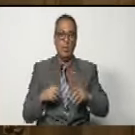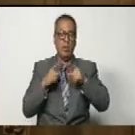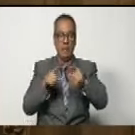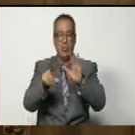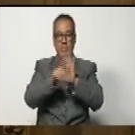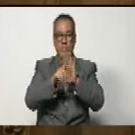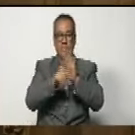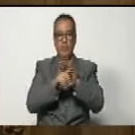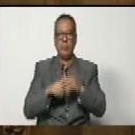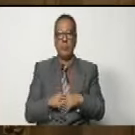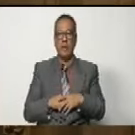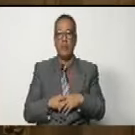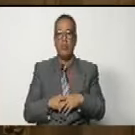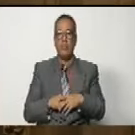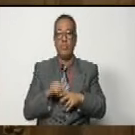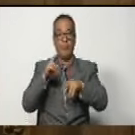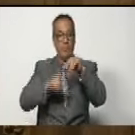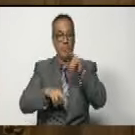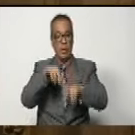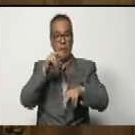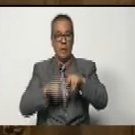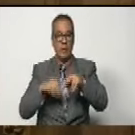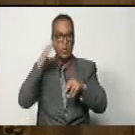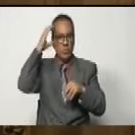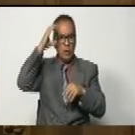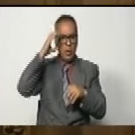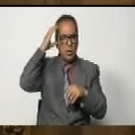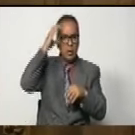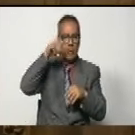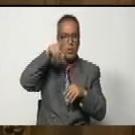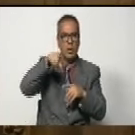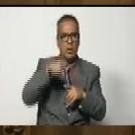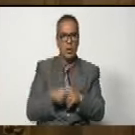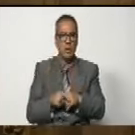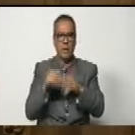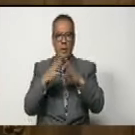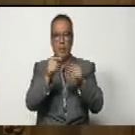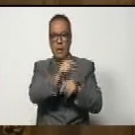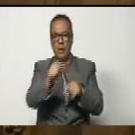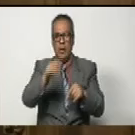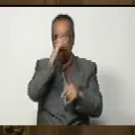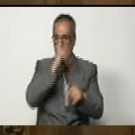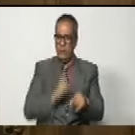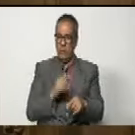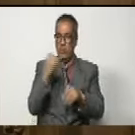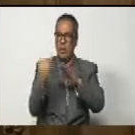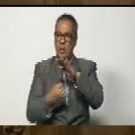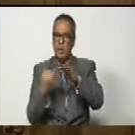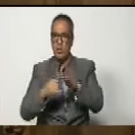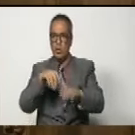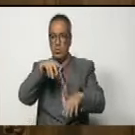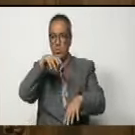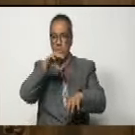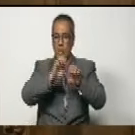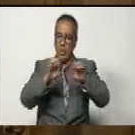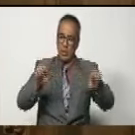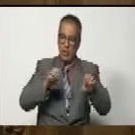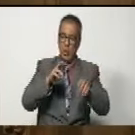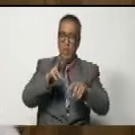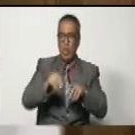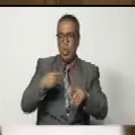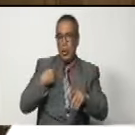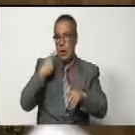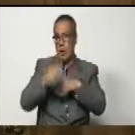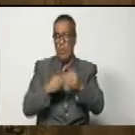ley. Formación y concientización en materia de discapacidad. Las instituciones educativas que incumplan el